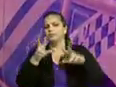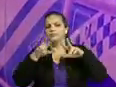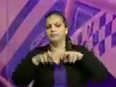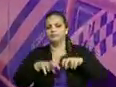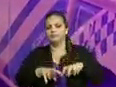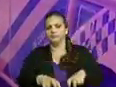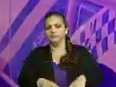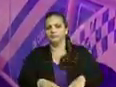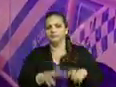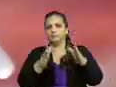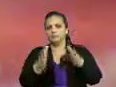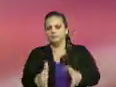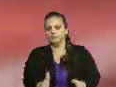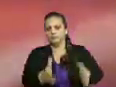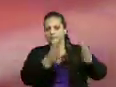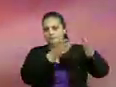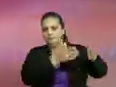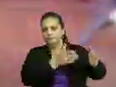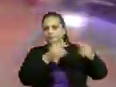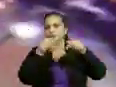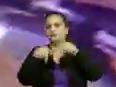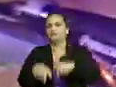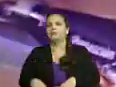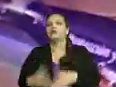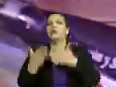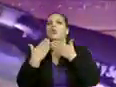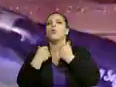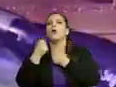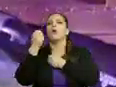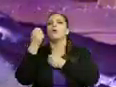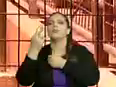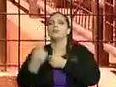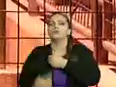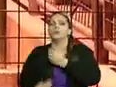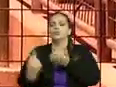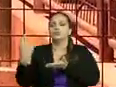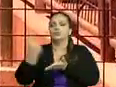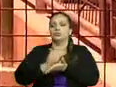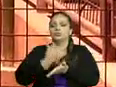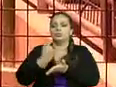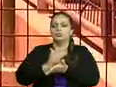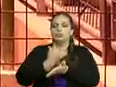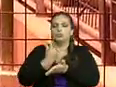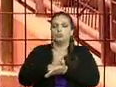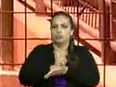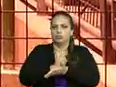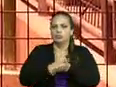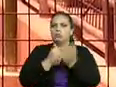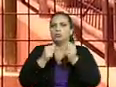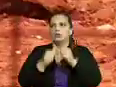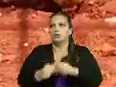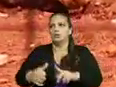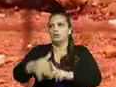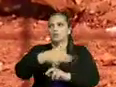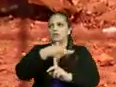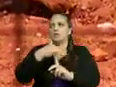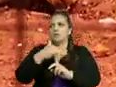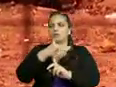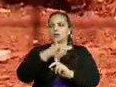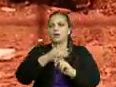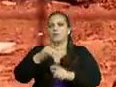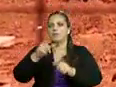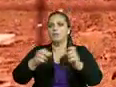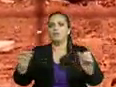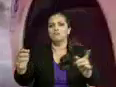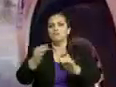Por otro lado, en la cooperativa Unión de Bananeros, en el sur, varias personas que se encontraban en un parque